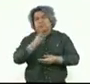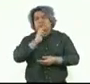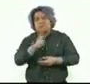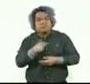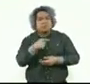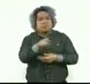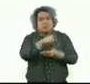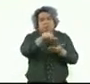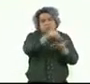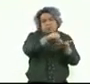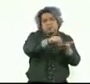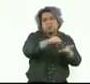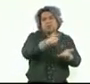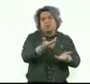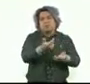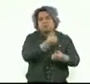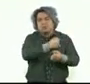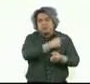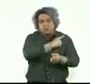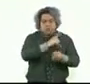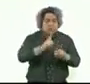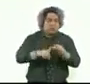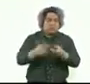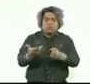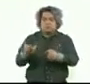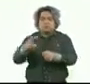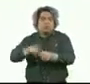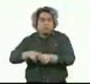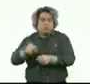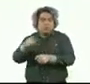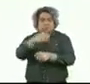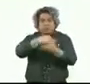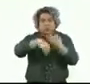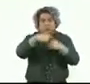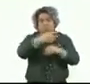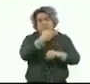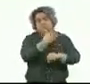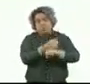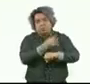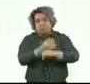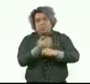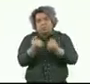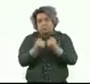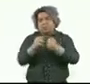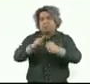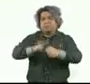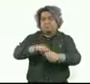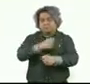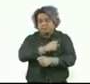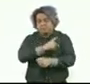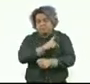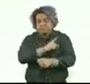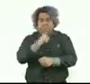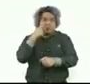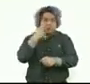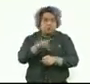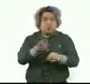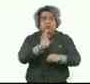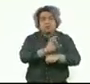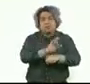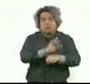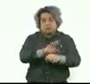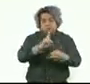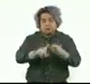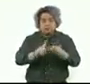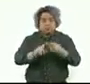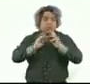los centros de salud, de los hospitales y en general de todo el sistema de salud, desde la prevención hasta la atención médica.